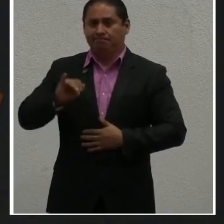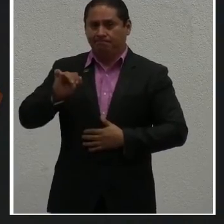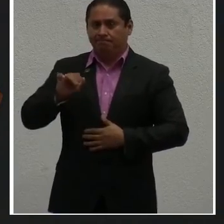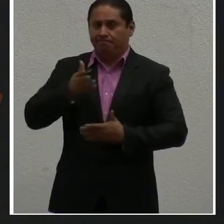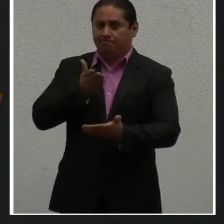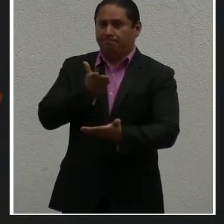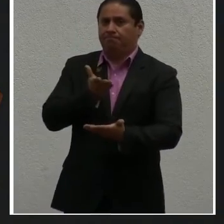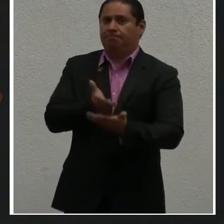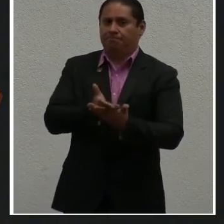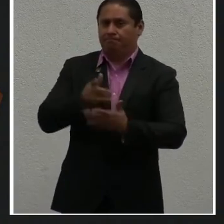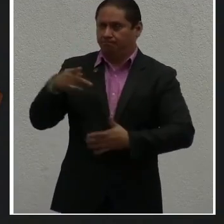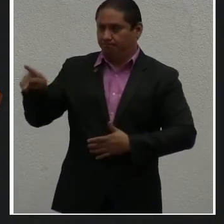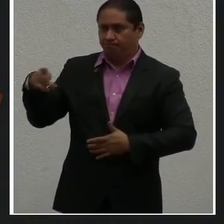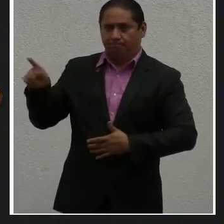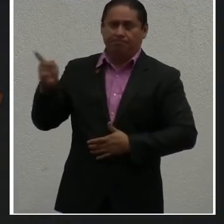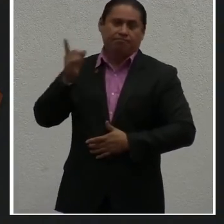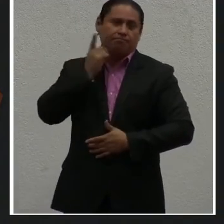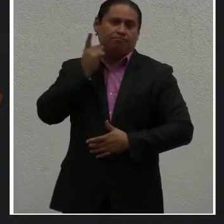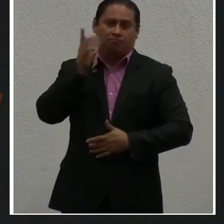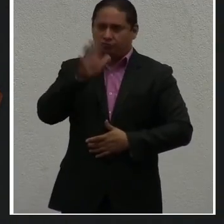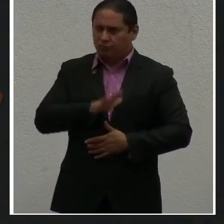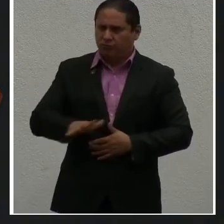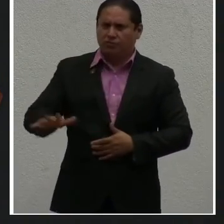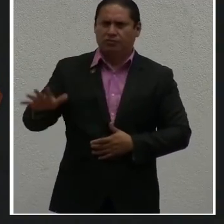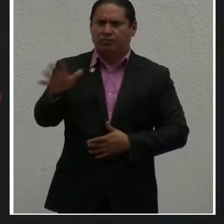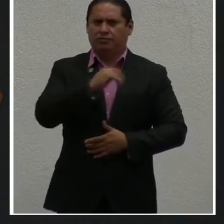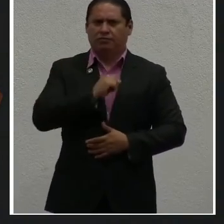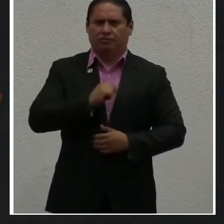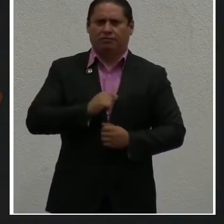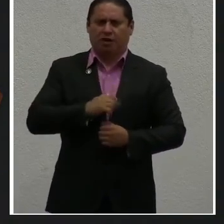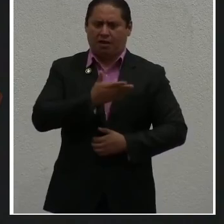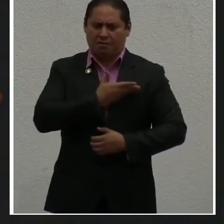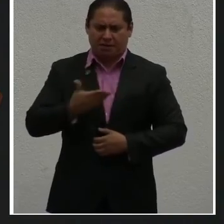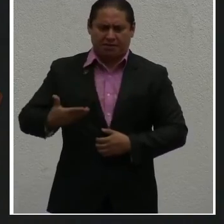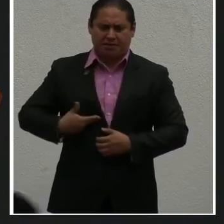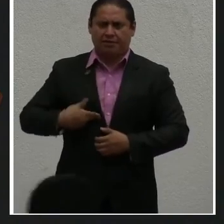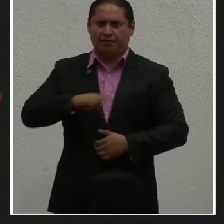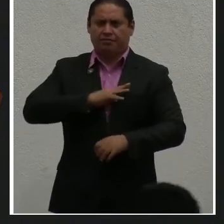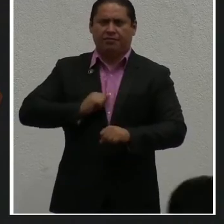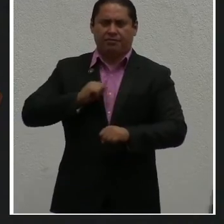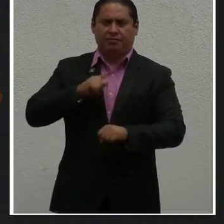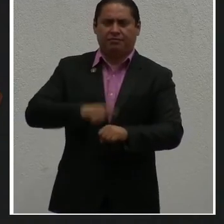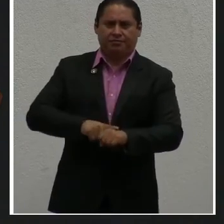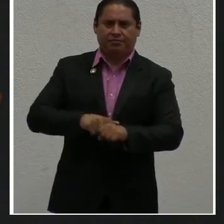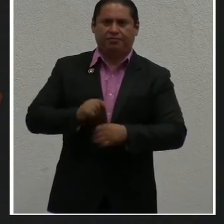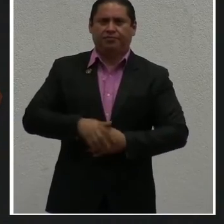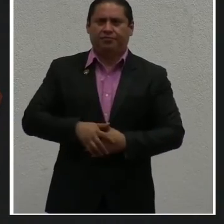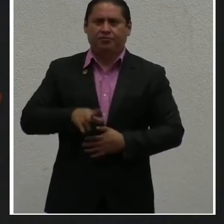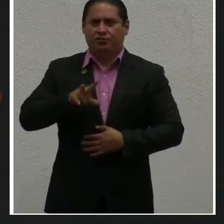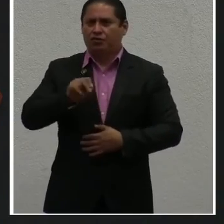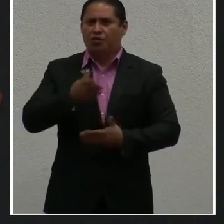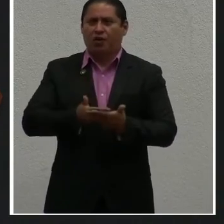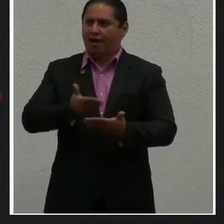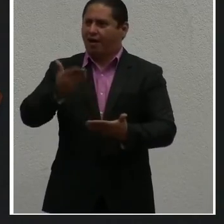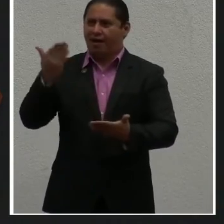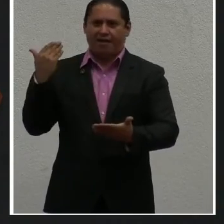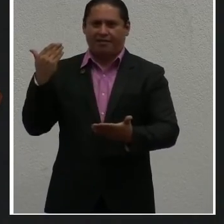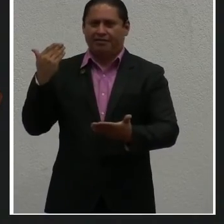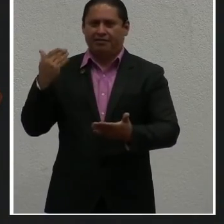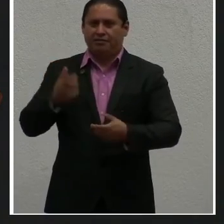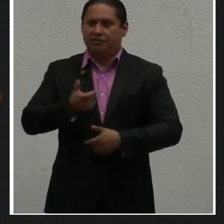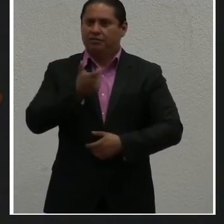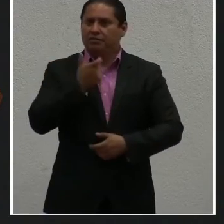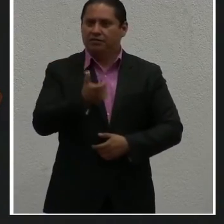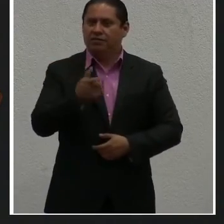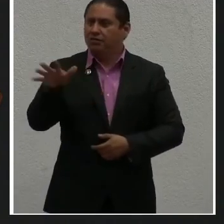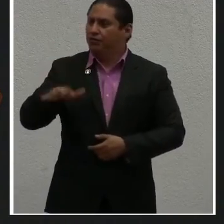legisladora a todos los ayuntamientos, todos los presidentes municipales, ya no es como antes. El dinero es del